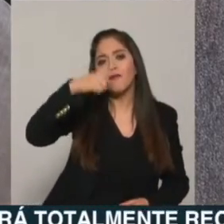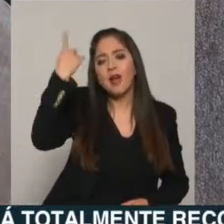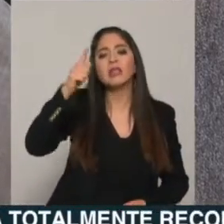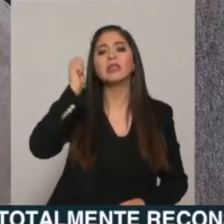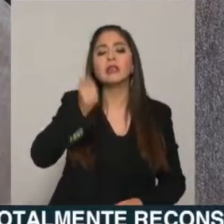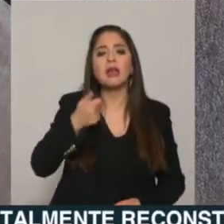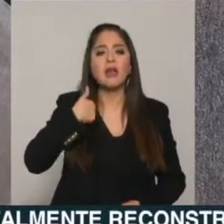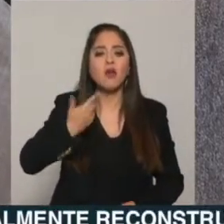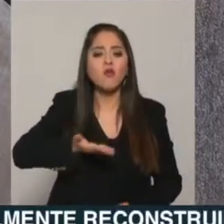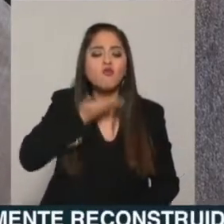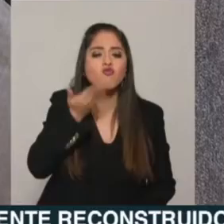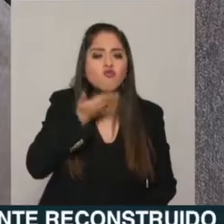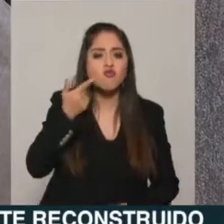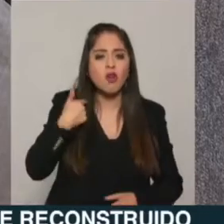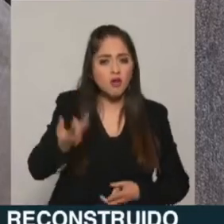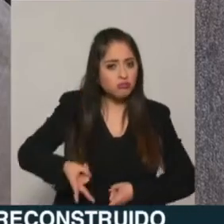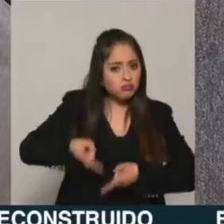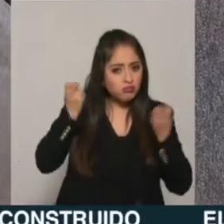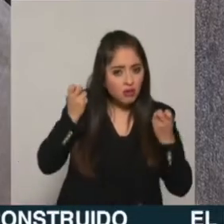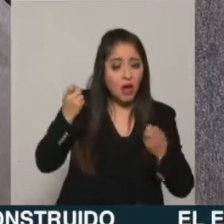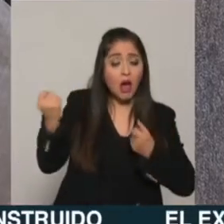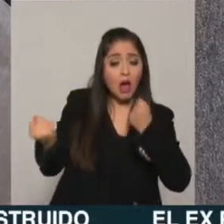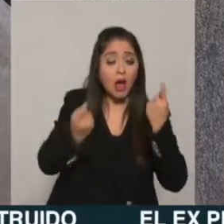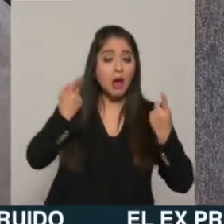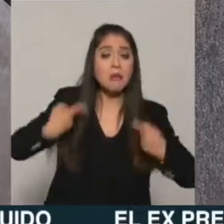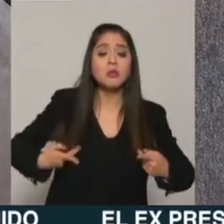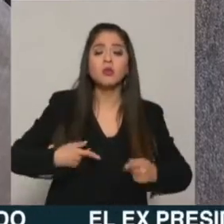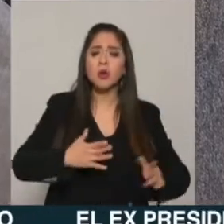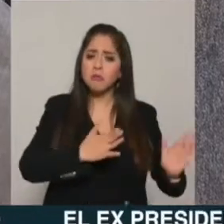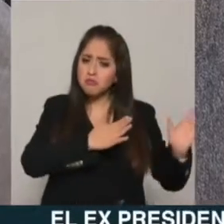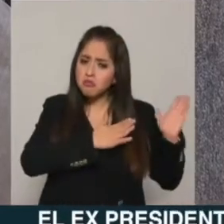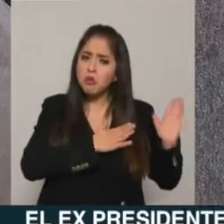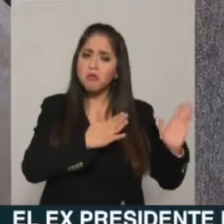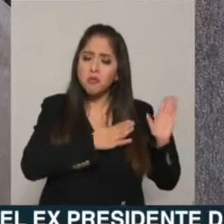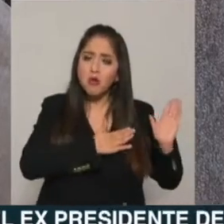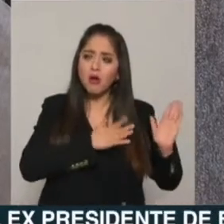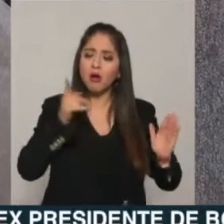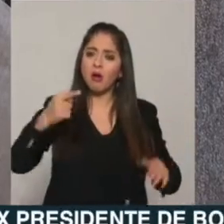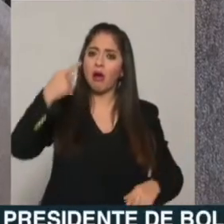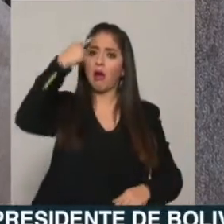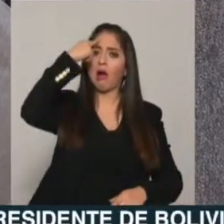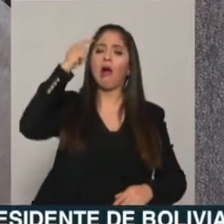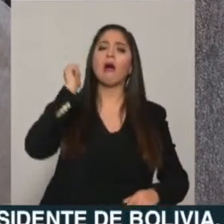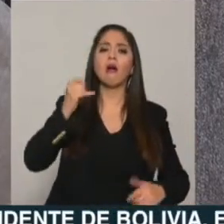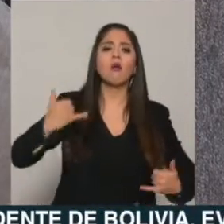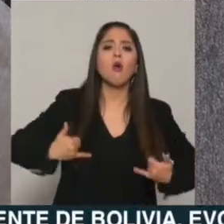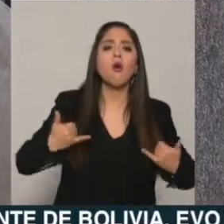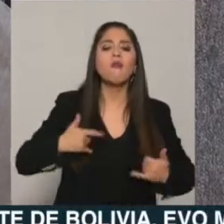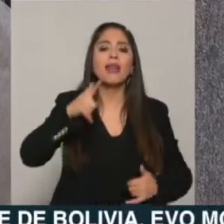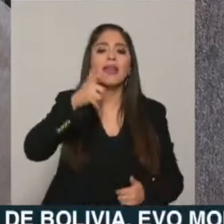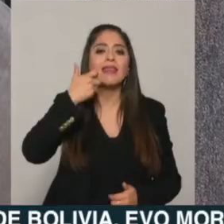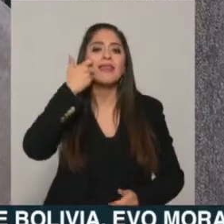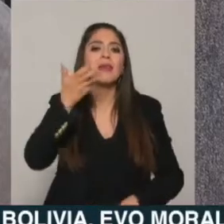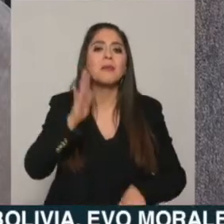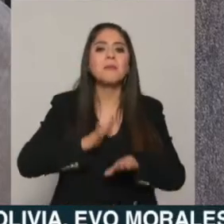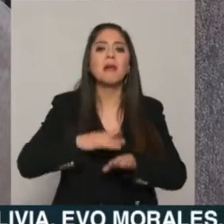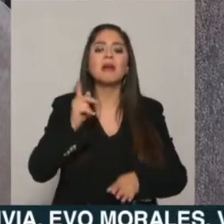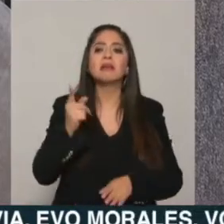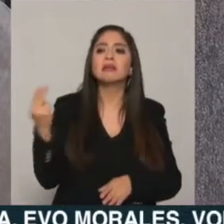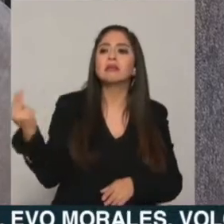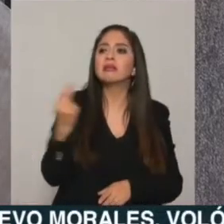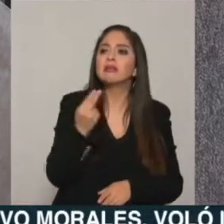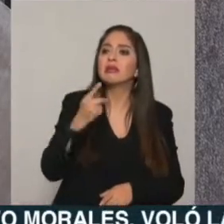delincuencia, porque les prometen cosas y la juventud pues busca satisfacerse, busca